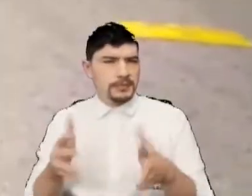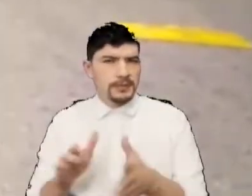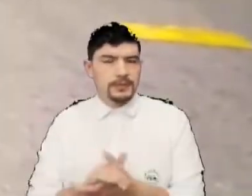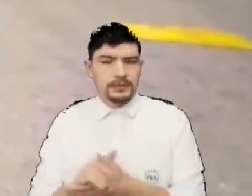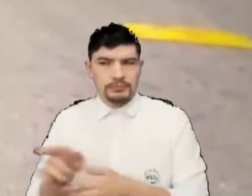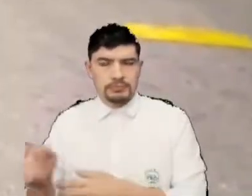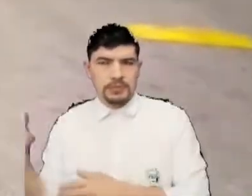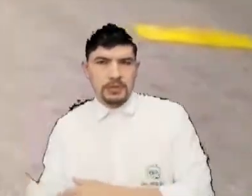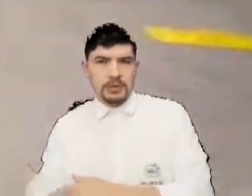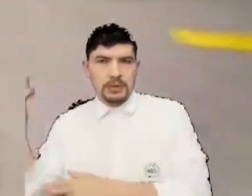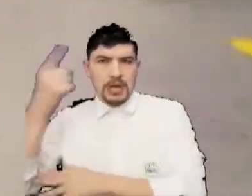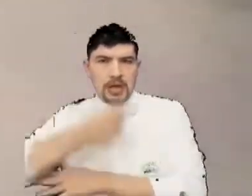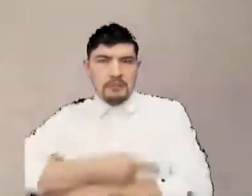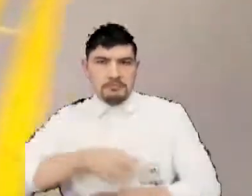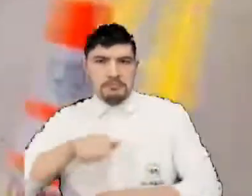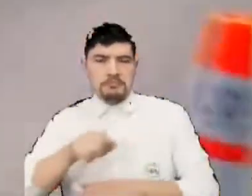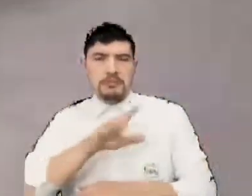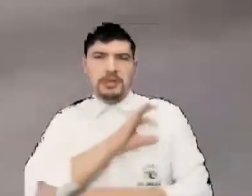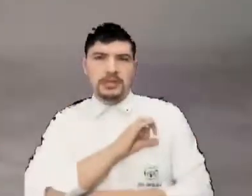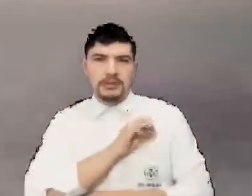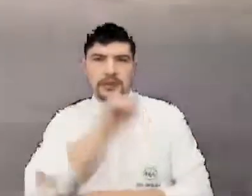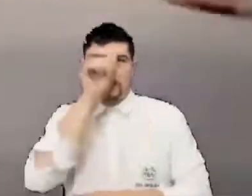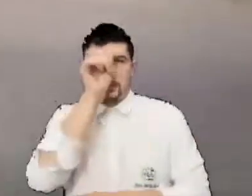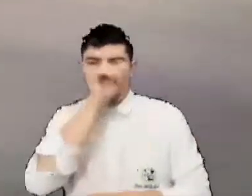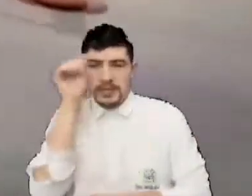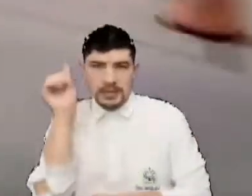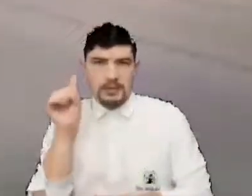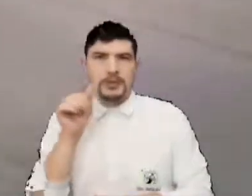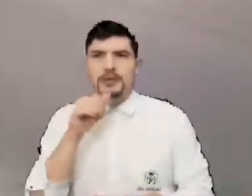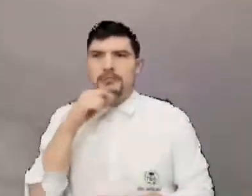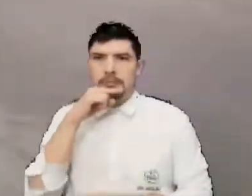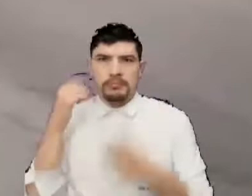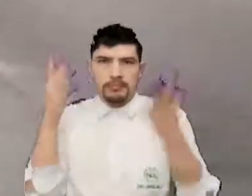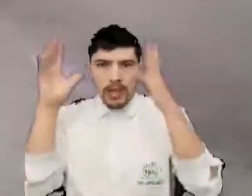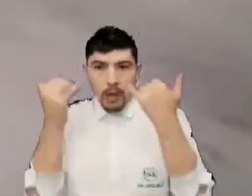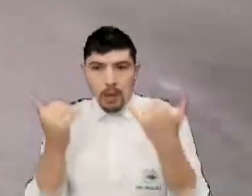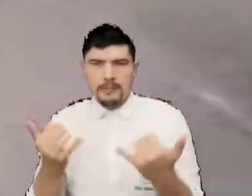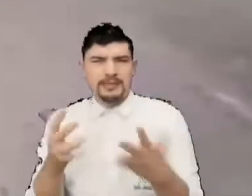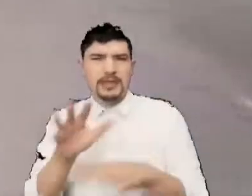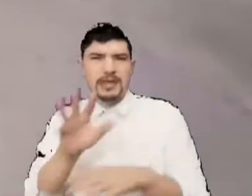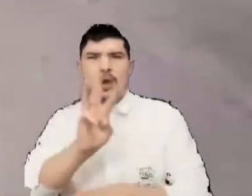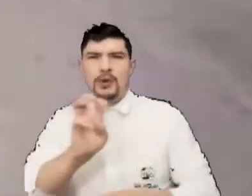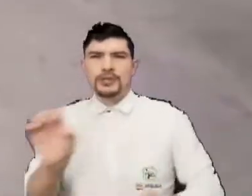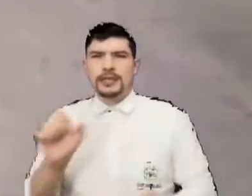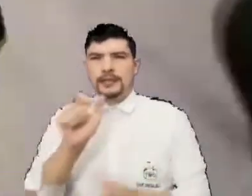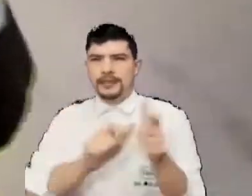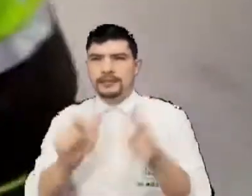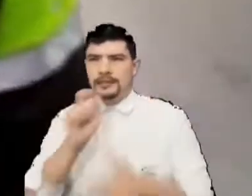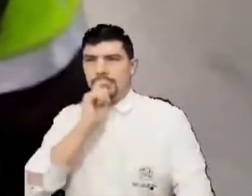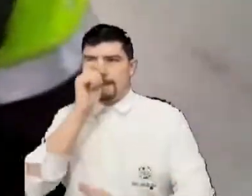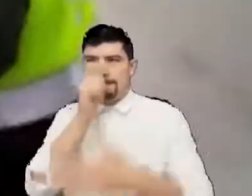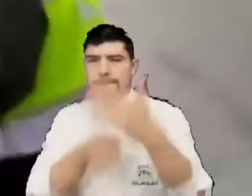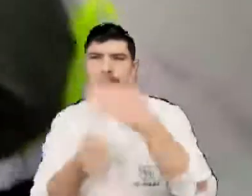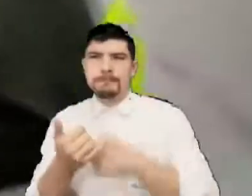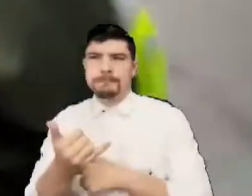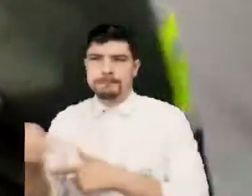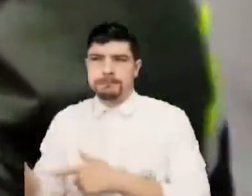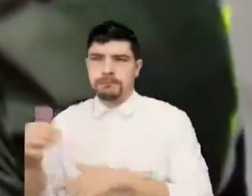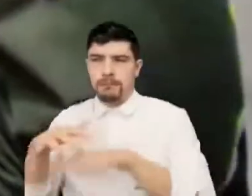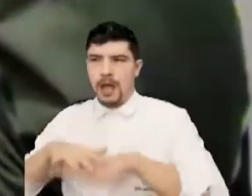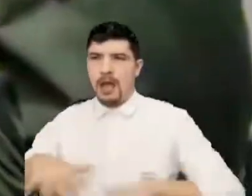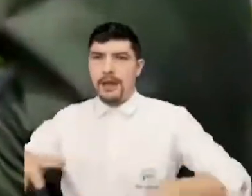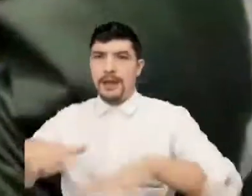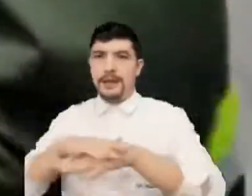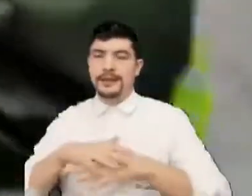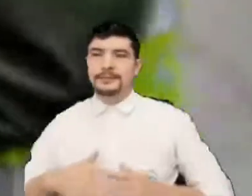fin de semana, durante estos días, en estos puestos de control. También en esta vía, en la vía Zulia Los Patios, son los puestos de control que pues las